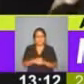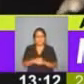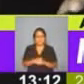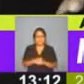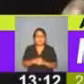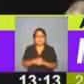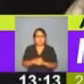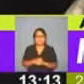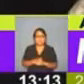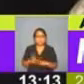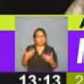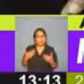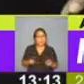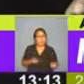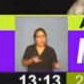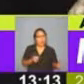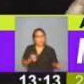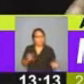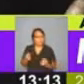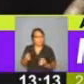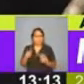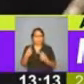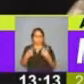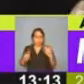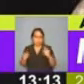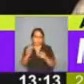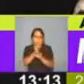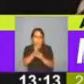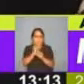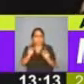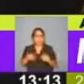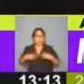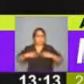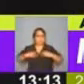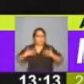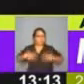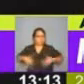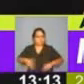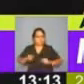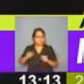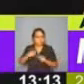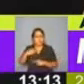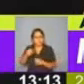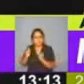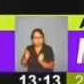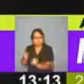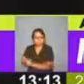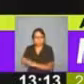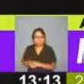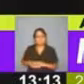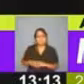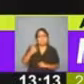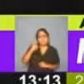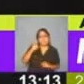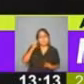adquirir los útiles y la indumentaria que necesitan para sus hijos. Bueno, y esto día a día, ¿no? Iremos viendo en qué